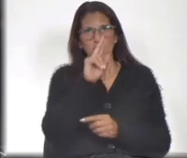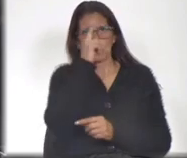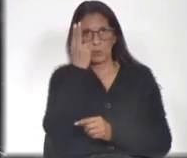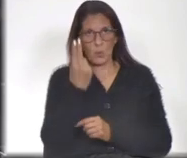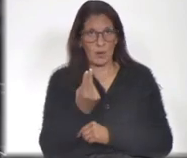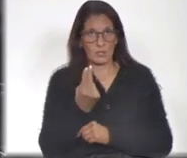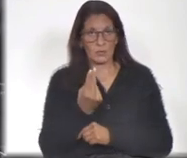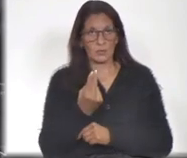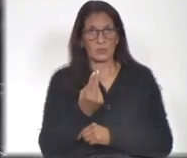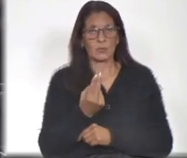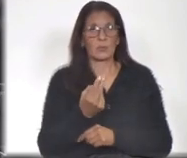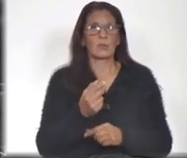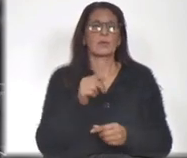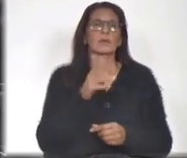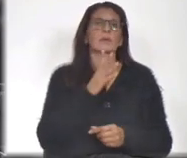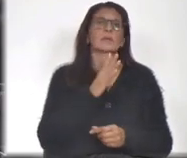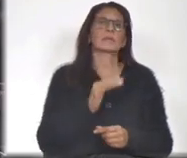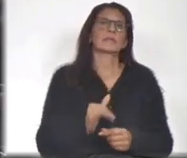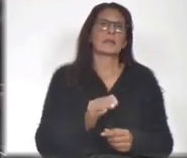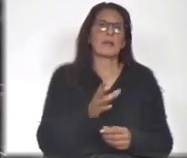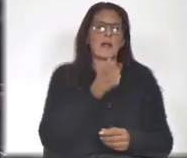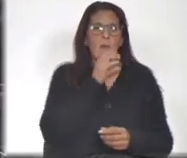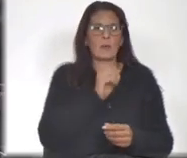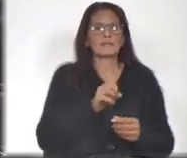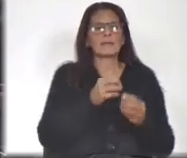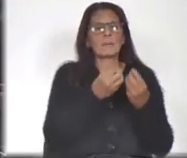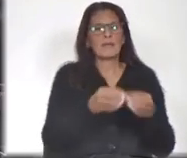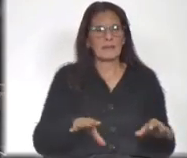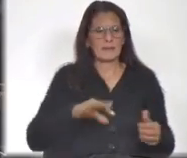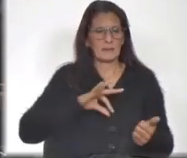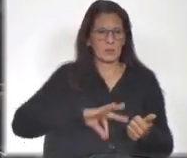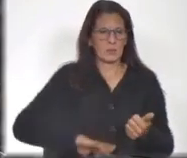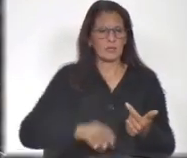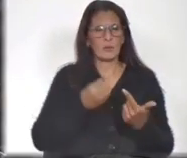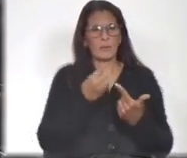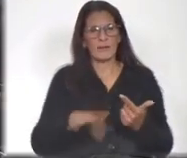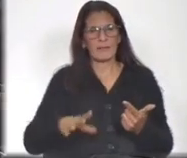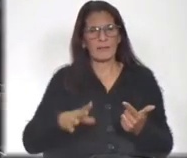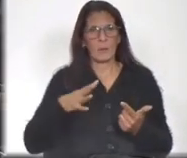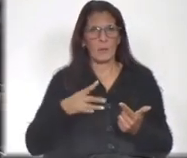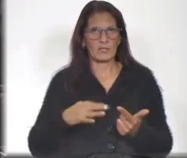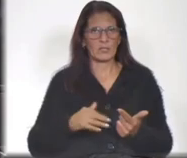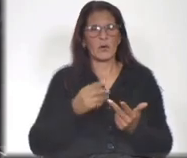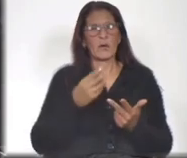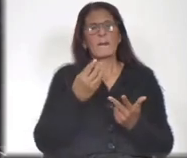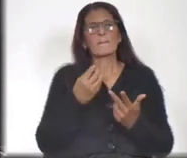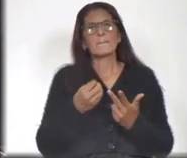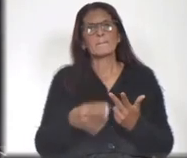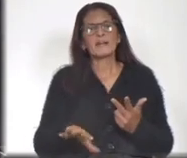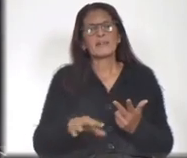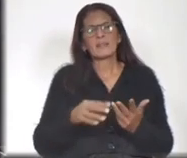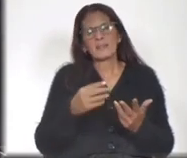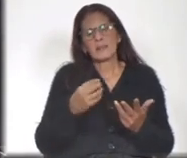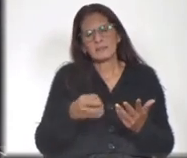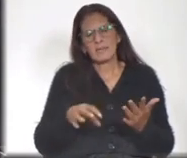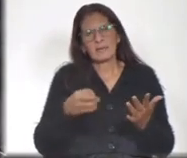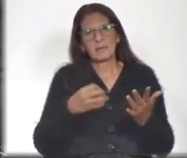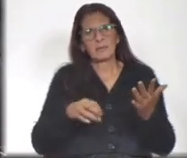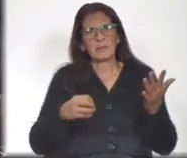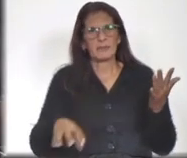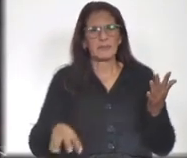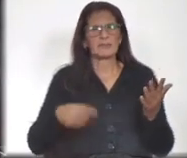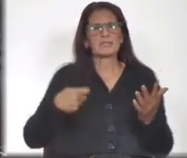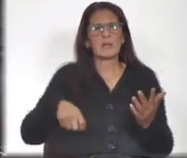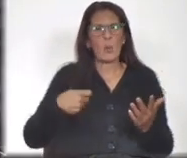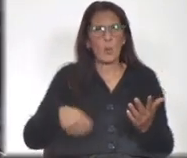uruguayos en cuanto a que han tenido que soportar pérdida de salario, pérdida de jubilación, decenas, miles en seguro